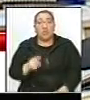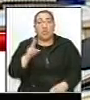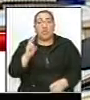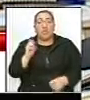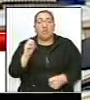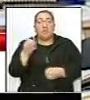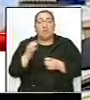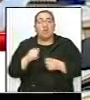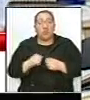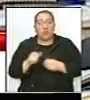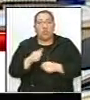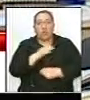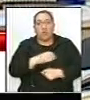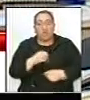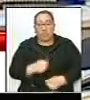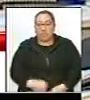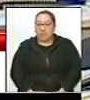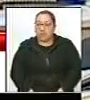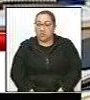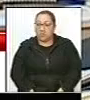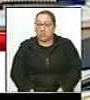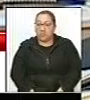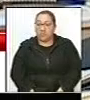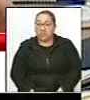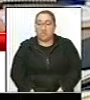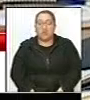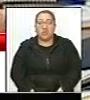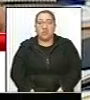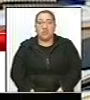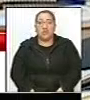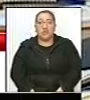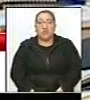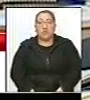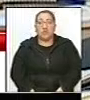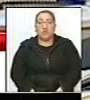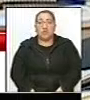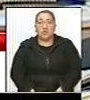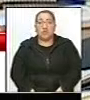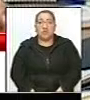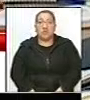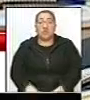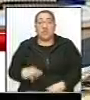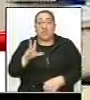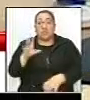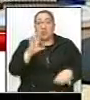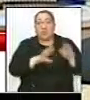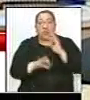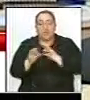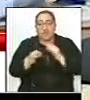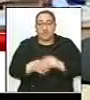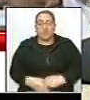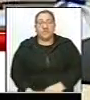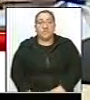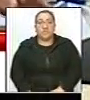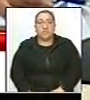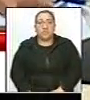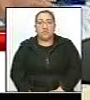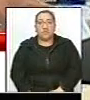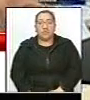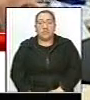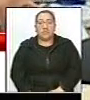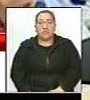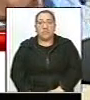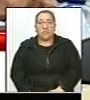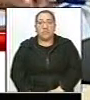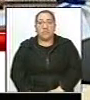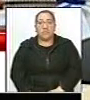continuar con este comportamiento. Y una tercera preocupación que quisiera manifestar, señor ministro, es la siguiente. Entre las principales metas